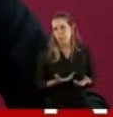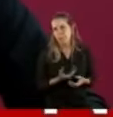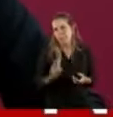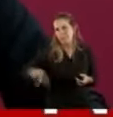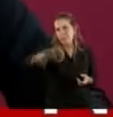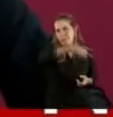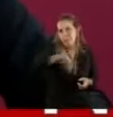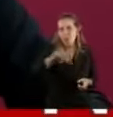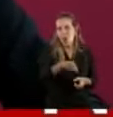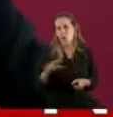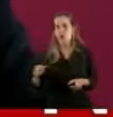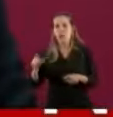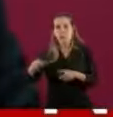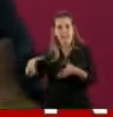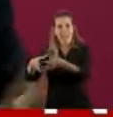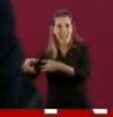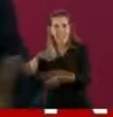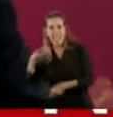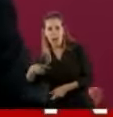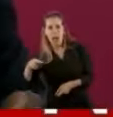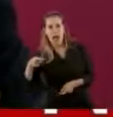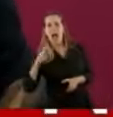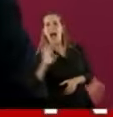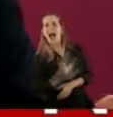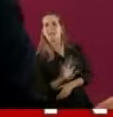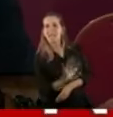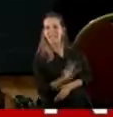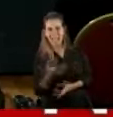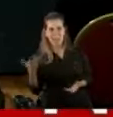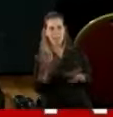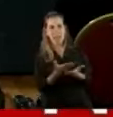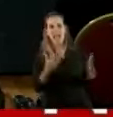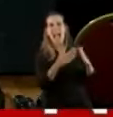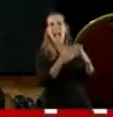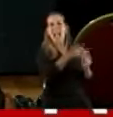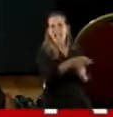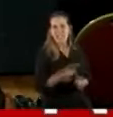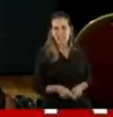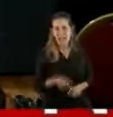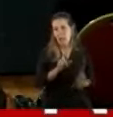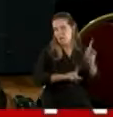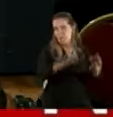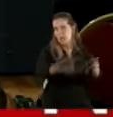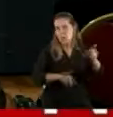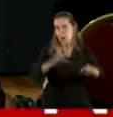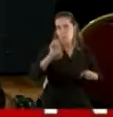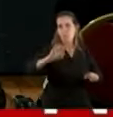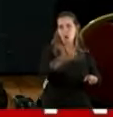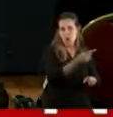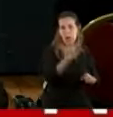fueron amedrentar para que le entreguen su casa también en los últimos años terminaron falleciendo ellos o algún familiar?